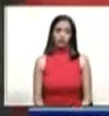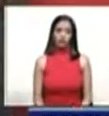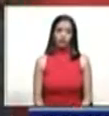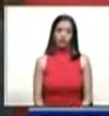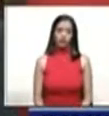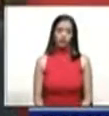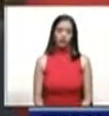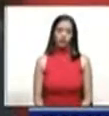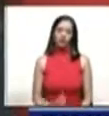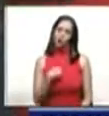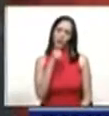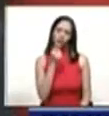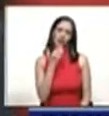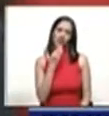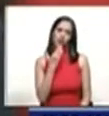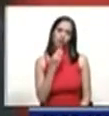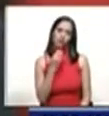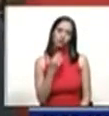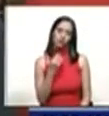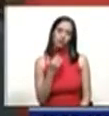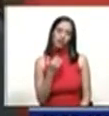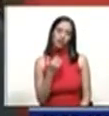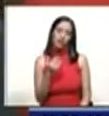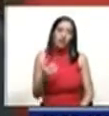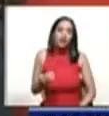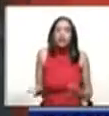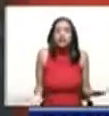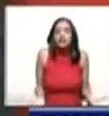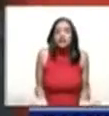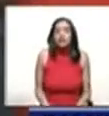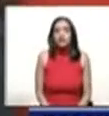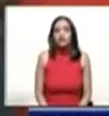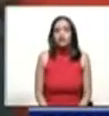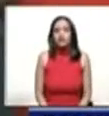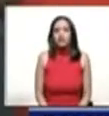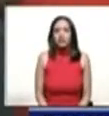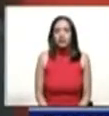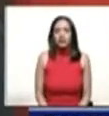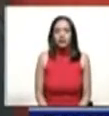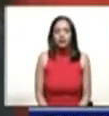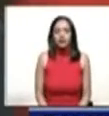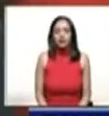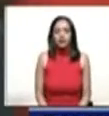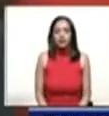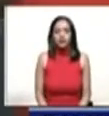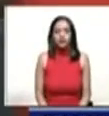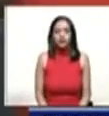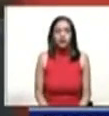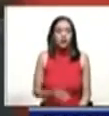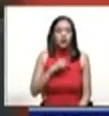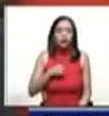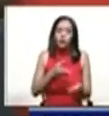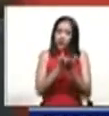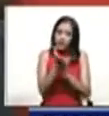una pregunta al aire. Uh-huh. Antes de tirar un video y antes de que nos saquen del aire. Es que nosotros somos muy disciplinados en